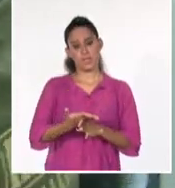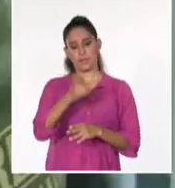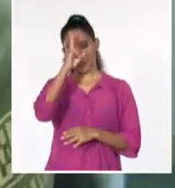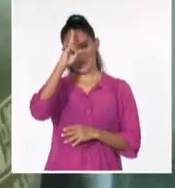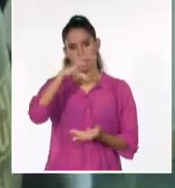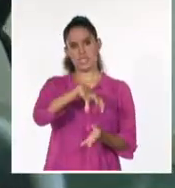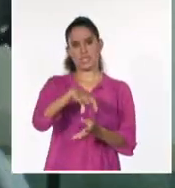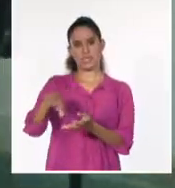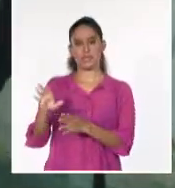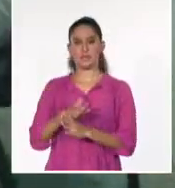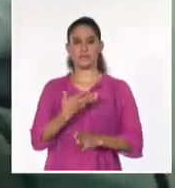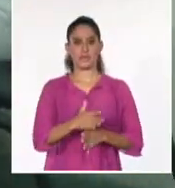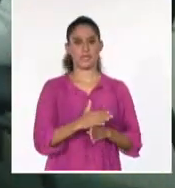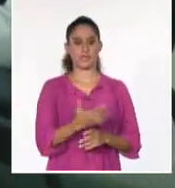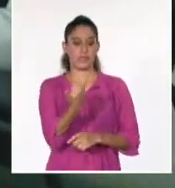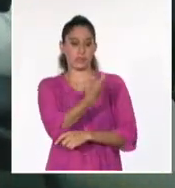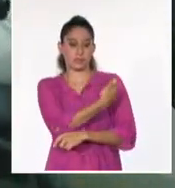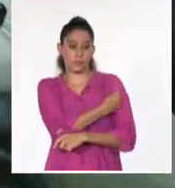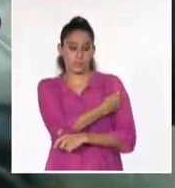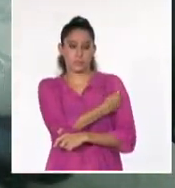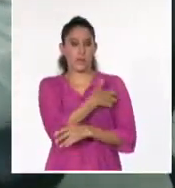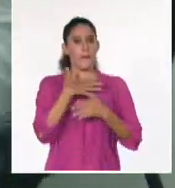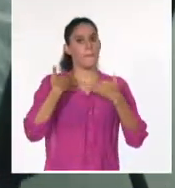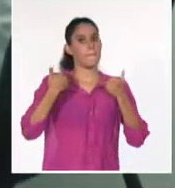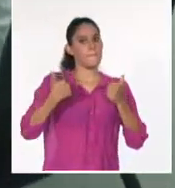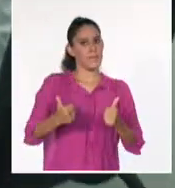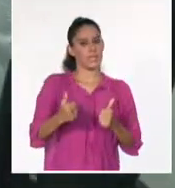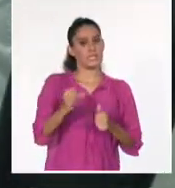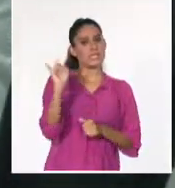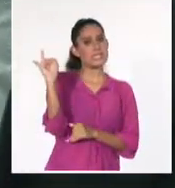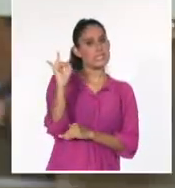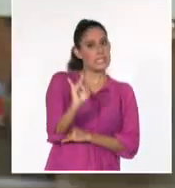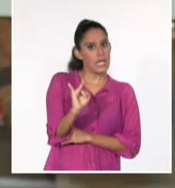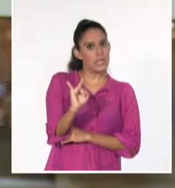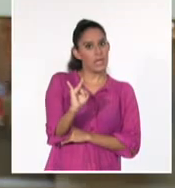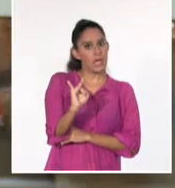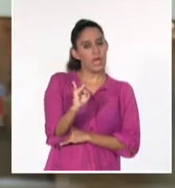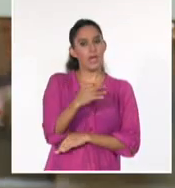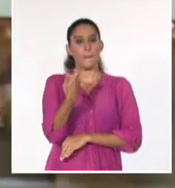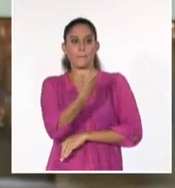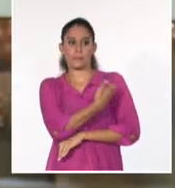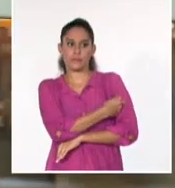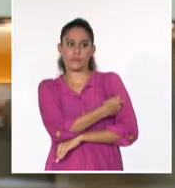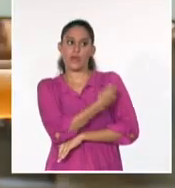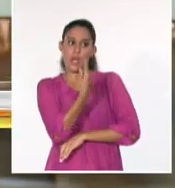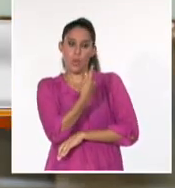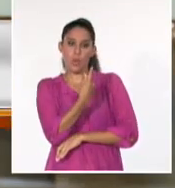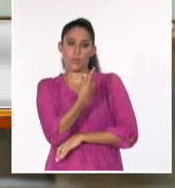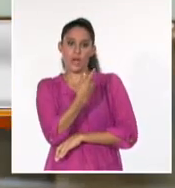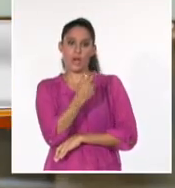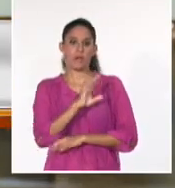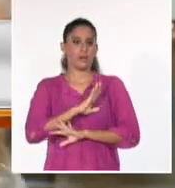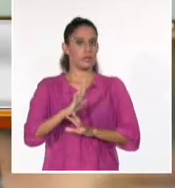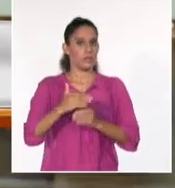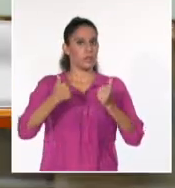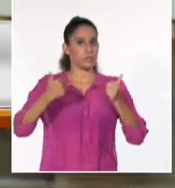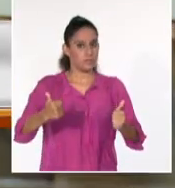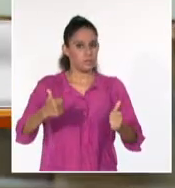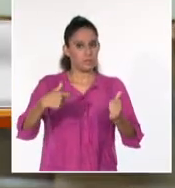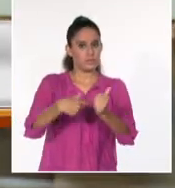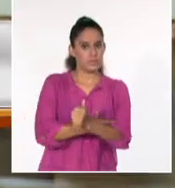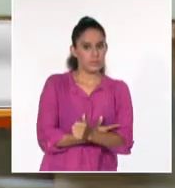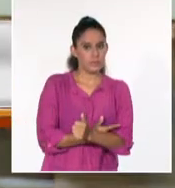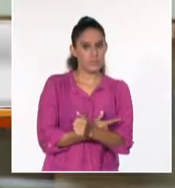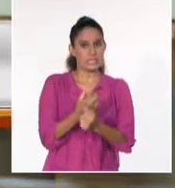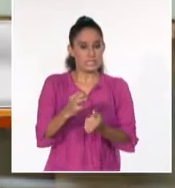vacuna hectavalente, es como decir 7 vacunas en una sola, es una vacuna muy compleja, de las más complejas que